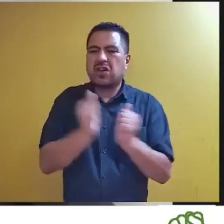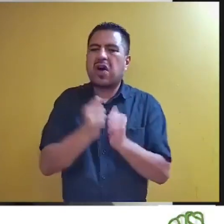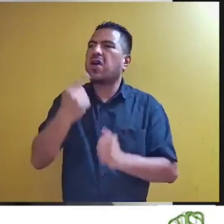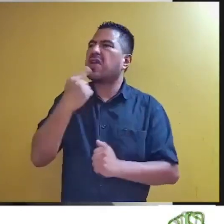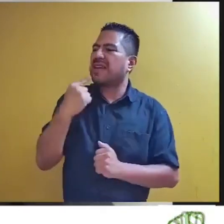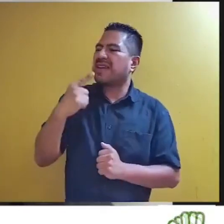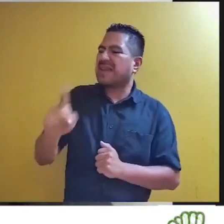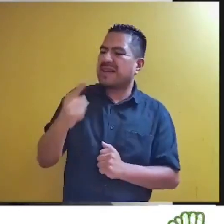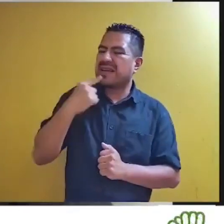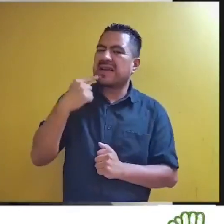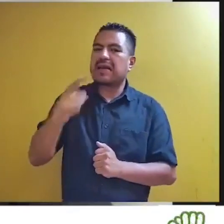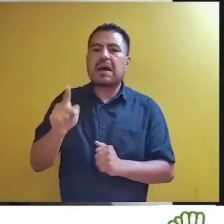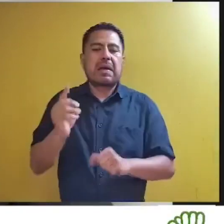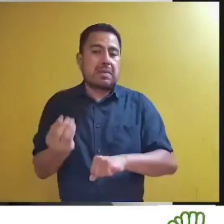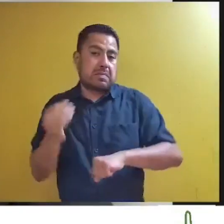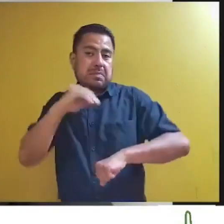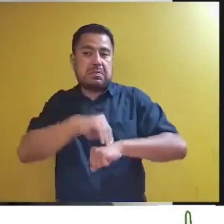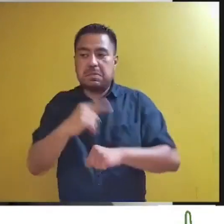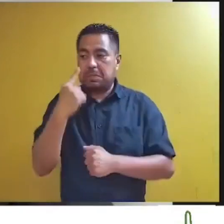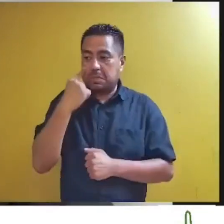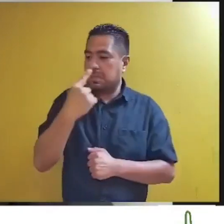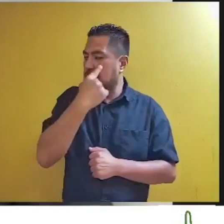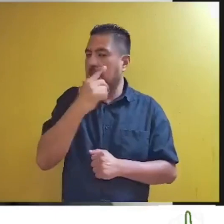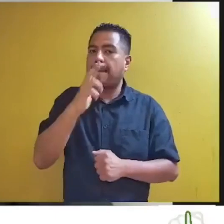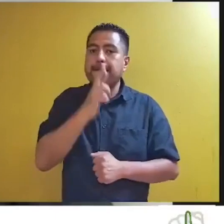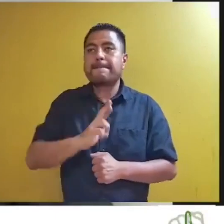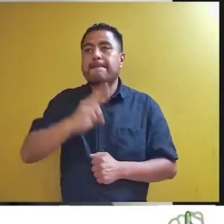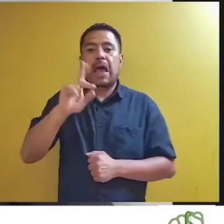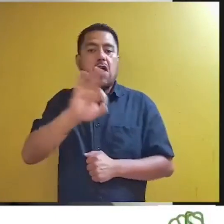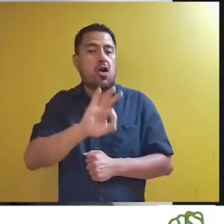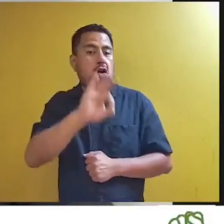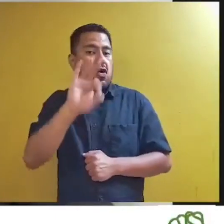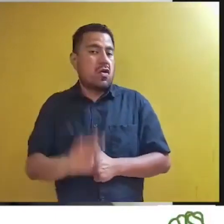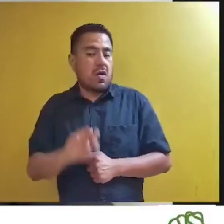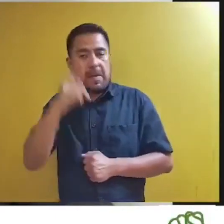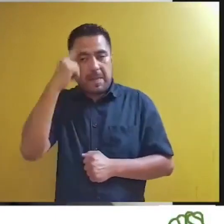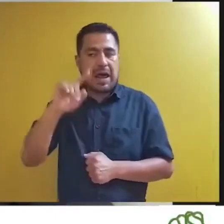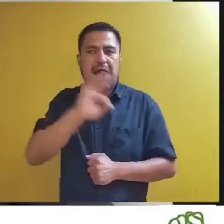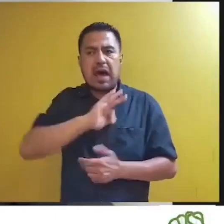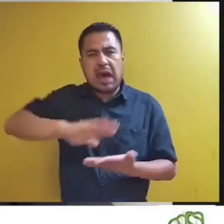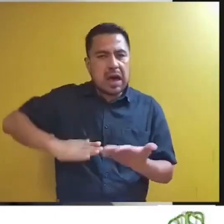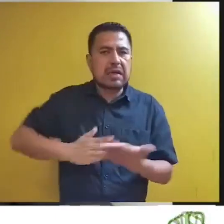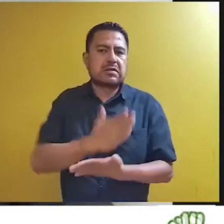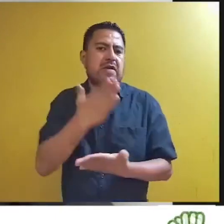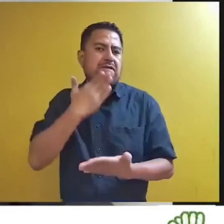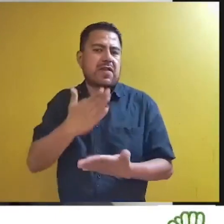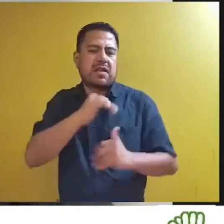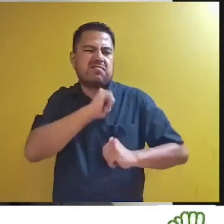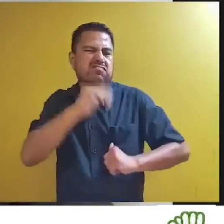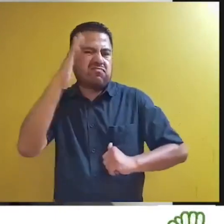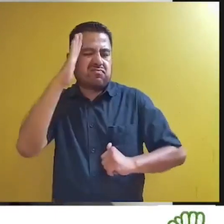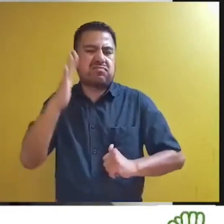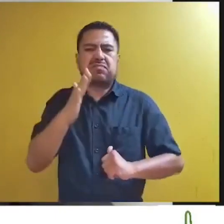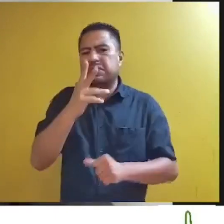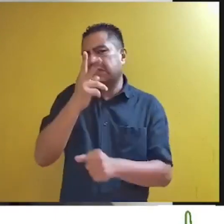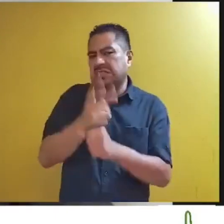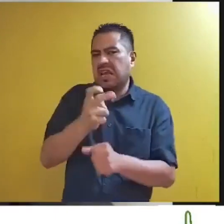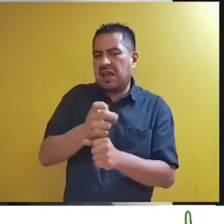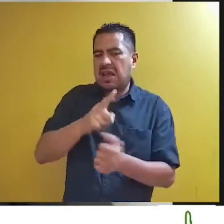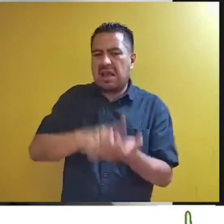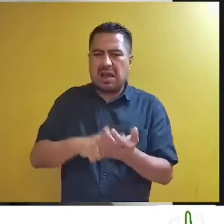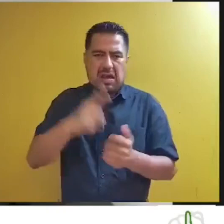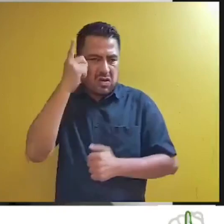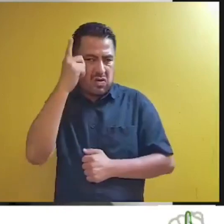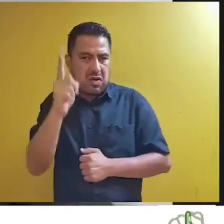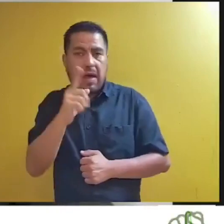Impugnación, encaminan a considerar al mejor promedio o calificación para el acceso a una consejería propietario suplente, pero para el